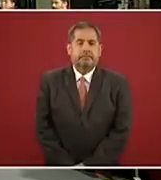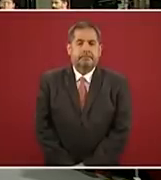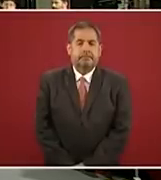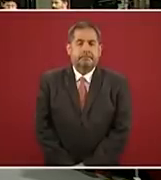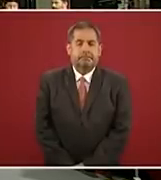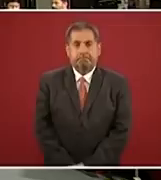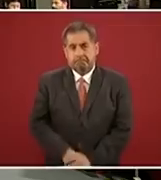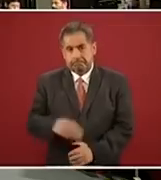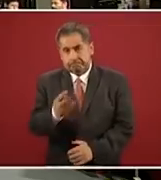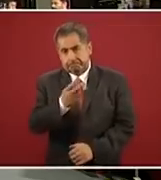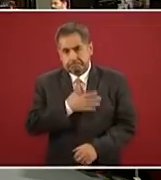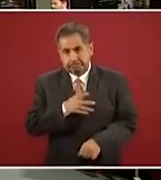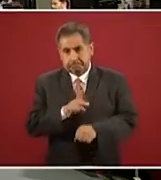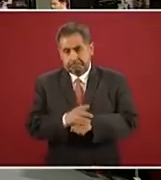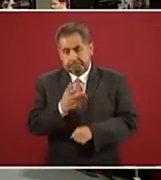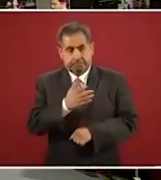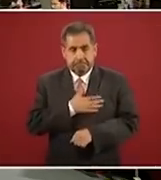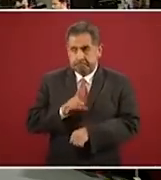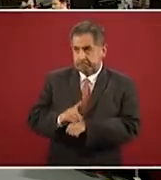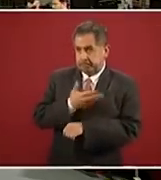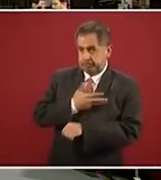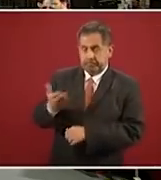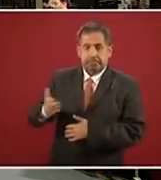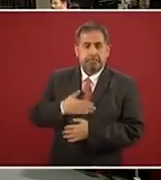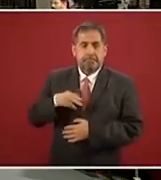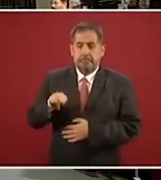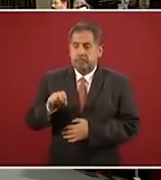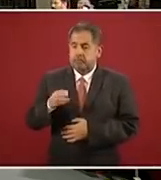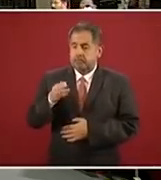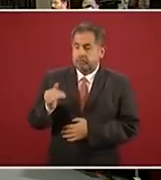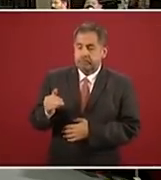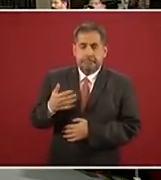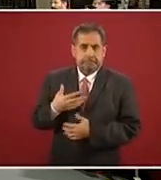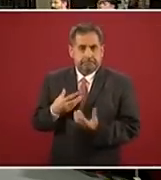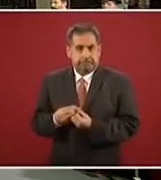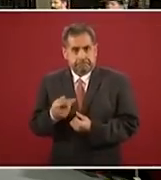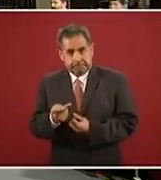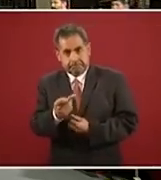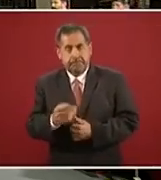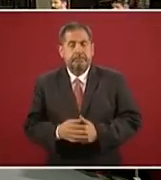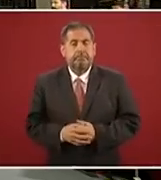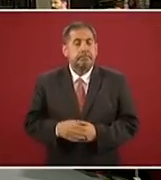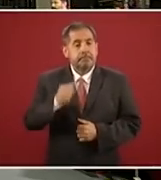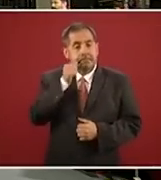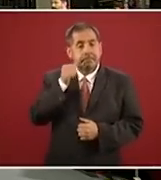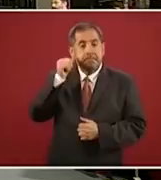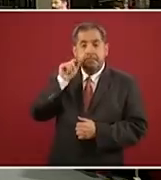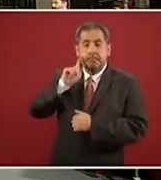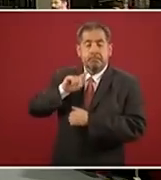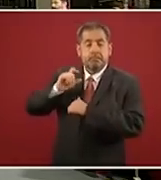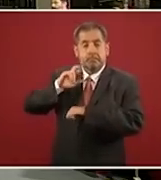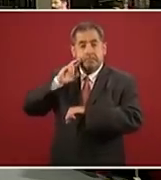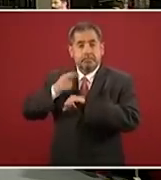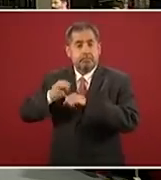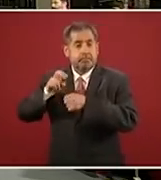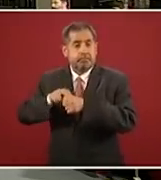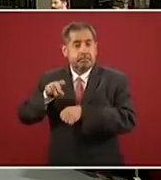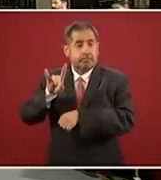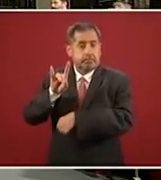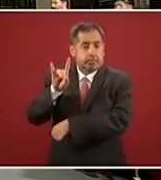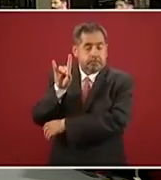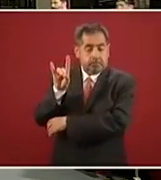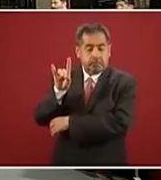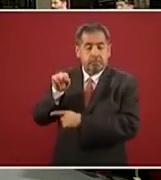y canciller menos días buenos días presidente enemigo tierras de reporte índigo ayer la canciller de bolivia karen long arich dijo que desde el gobierno